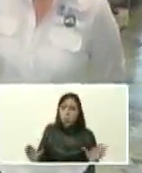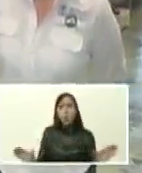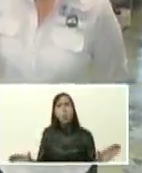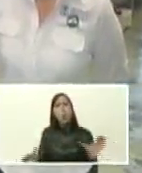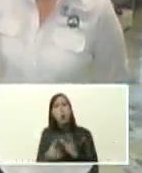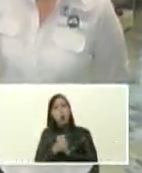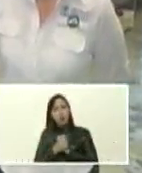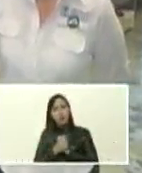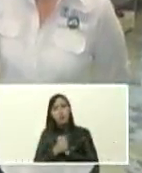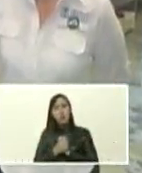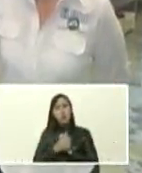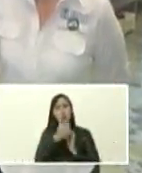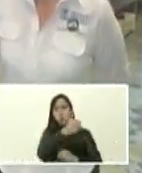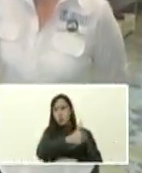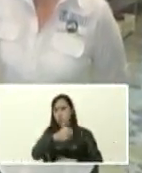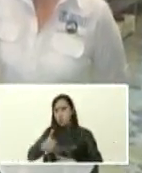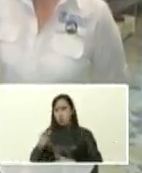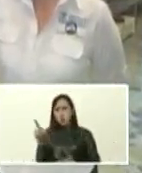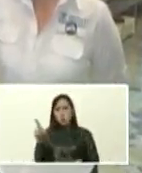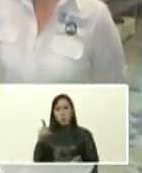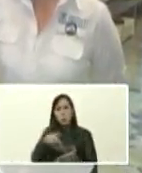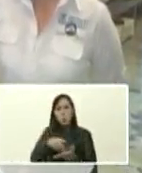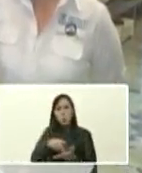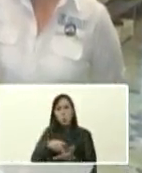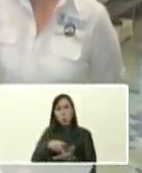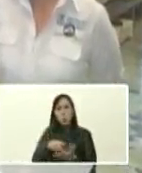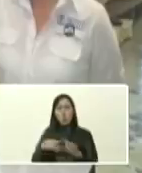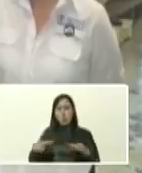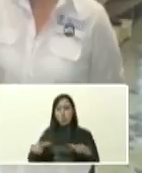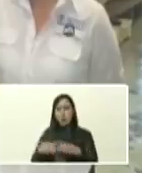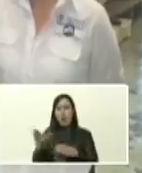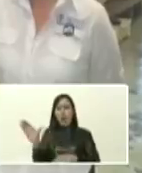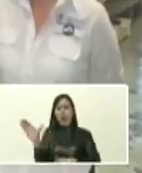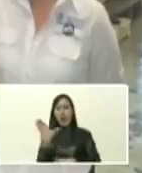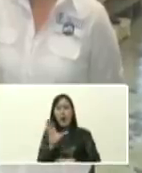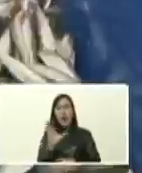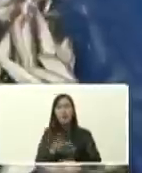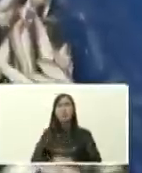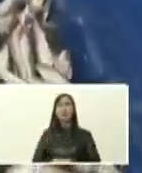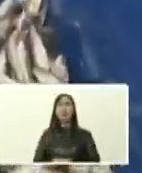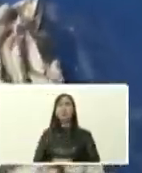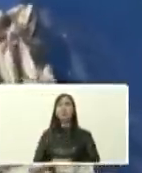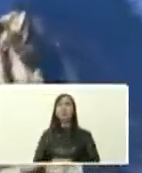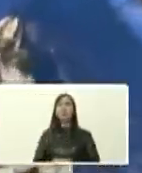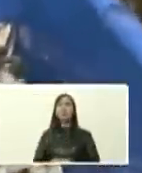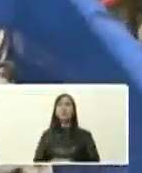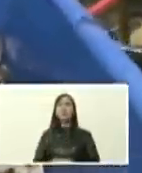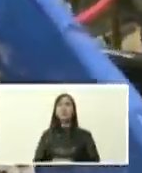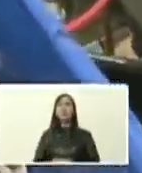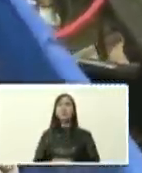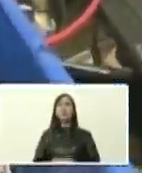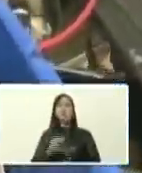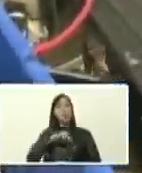compañero que se encuentra en ese sector. Así que por lo tanto, nosotros como somos